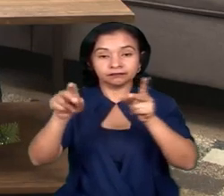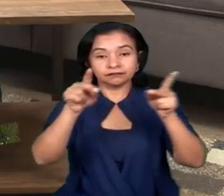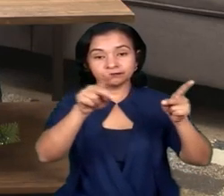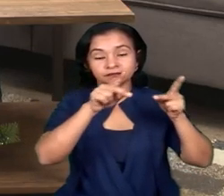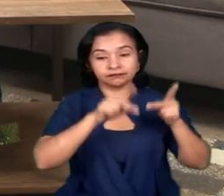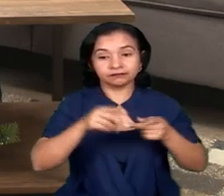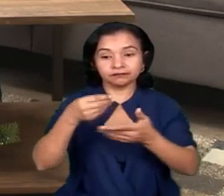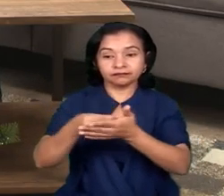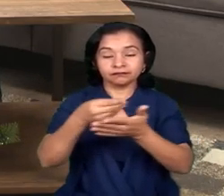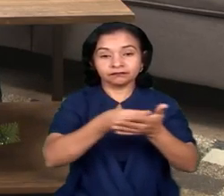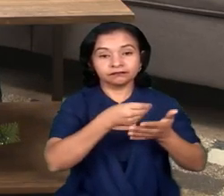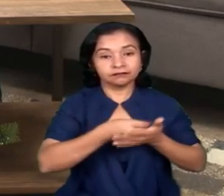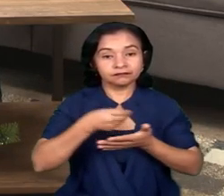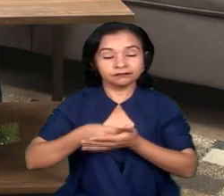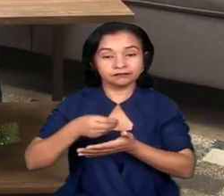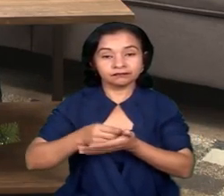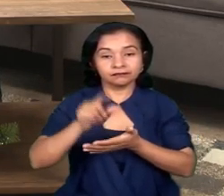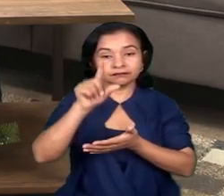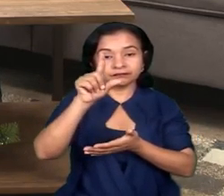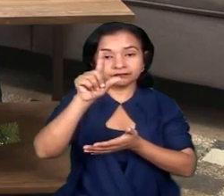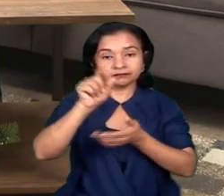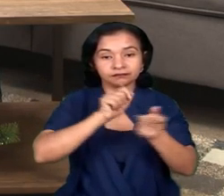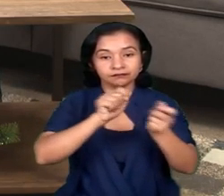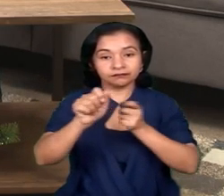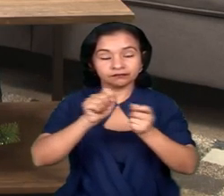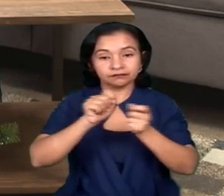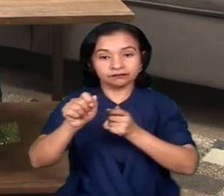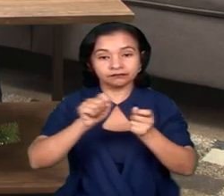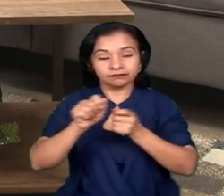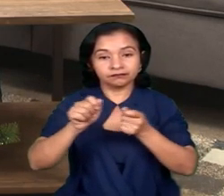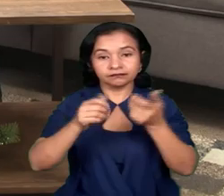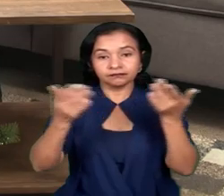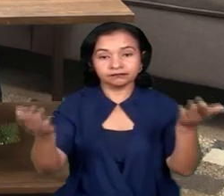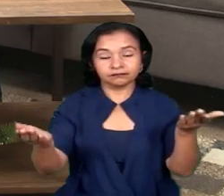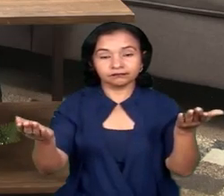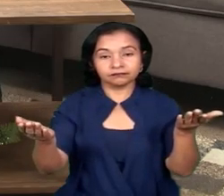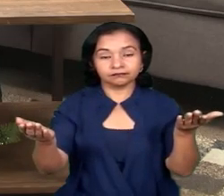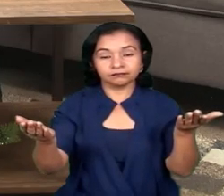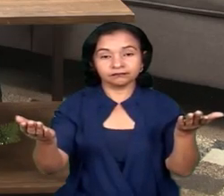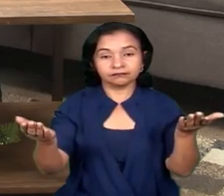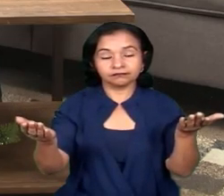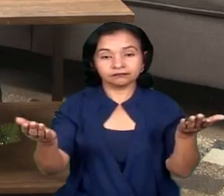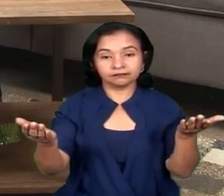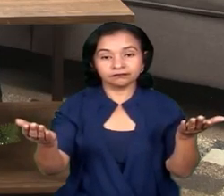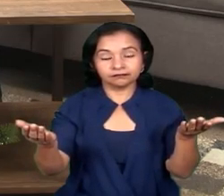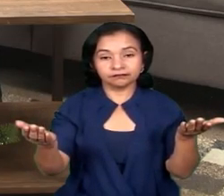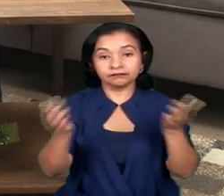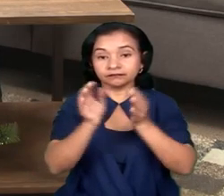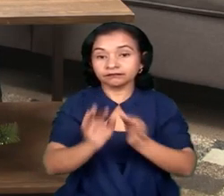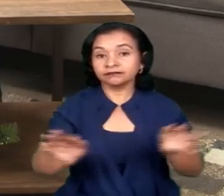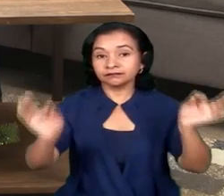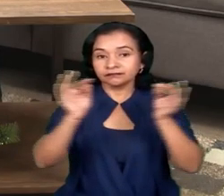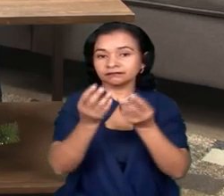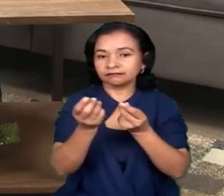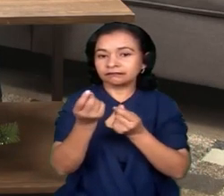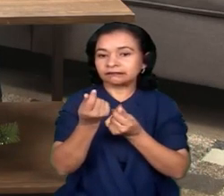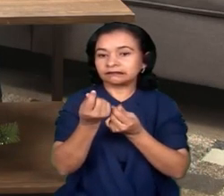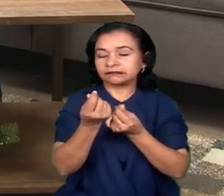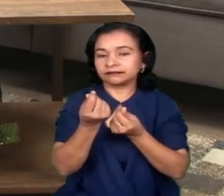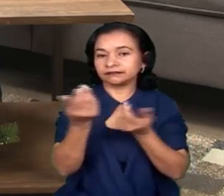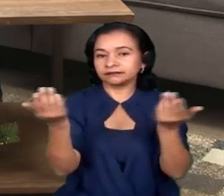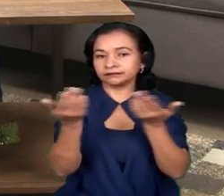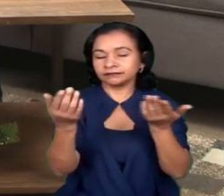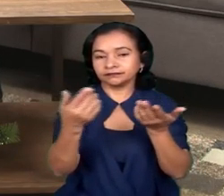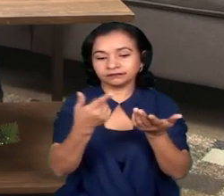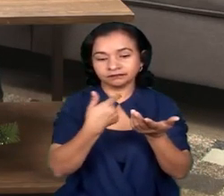oriental, que te compren $10 cada uno. Estás hablando de una cantidad bastante importante que no es como que